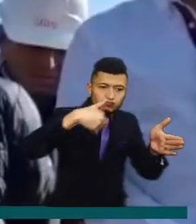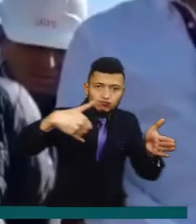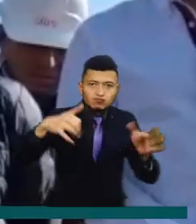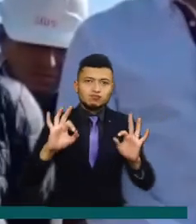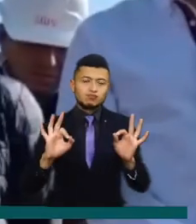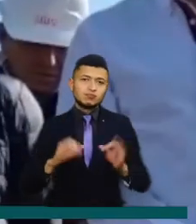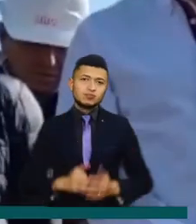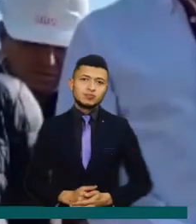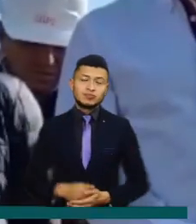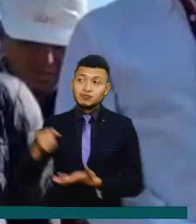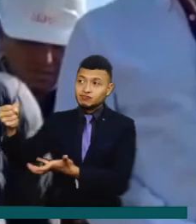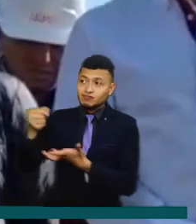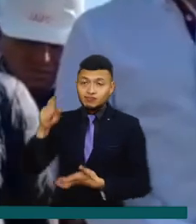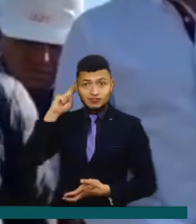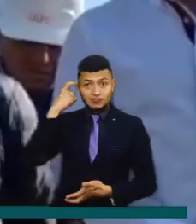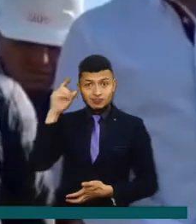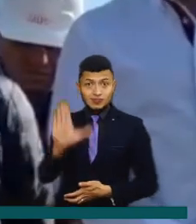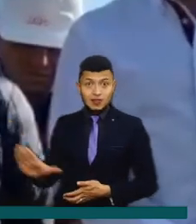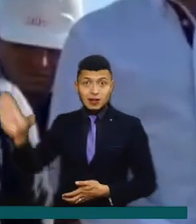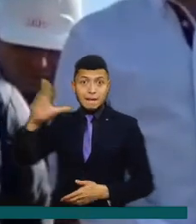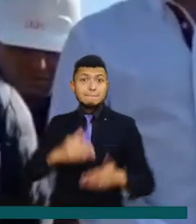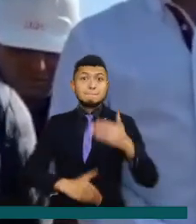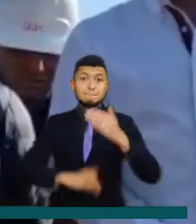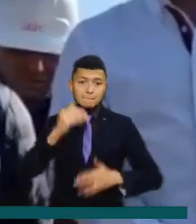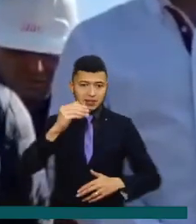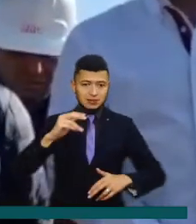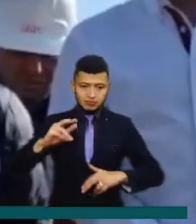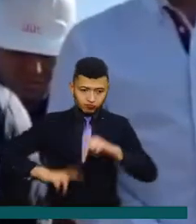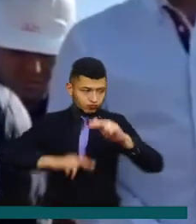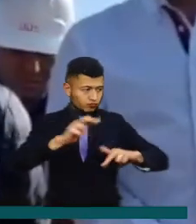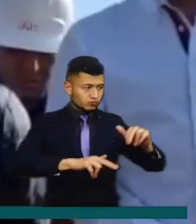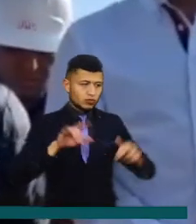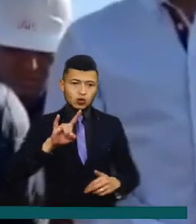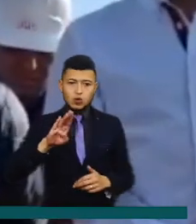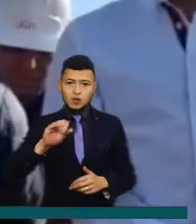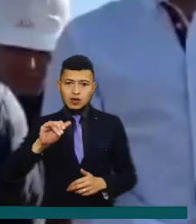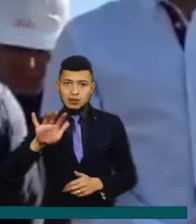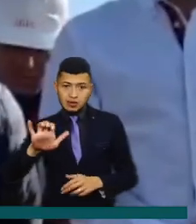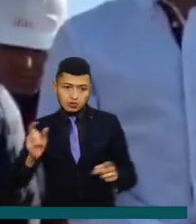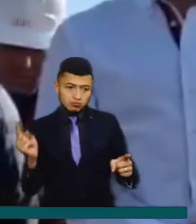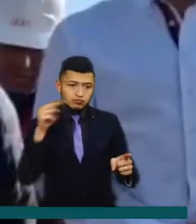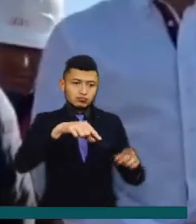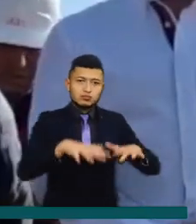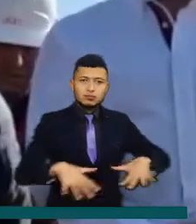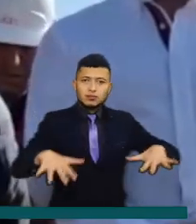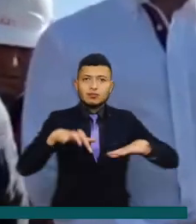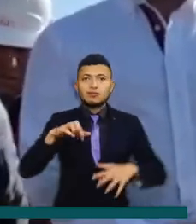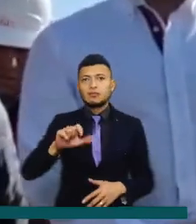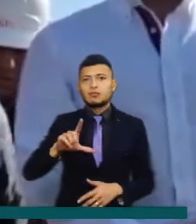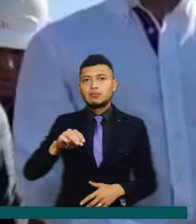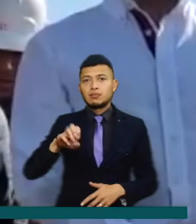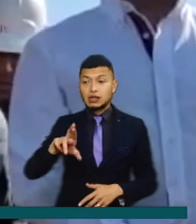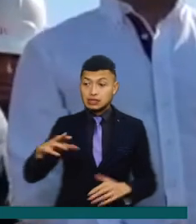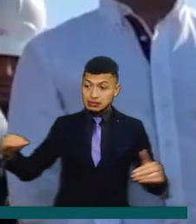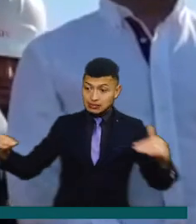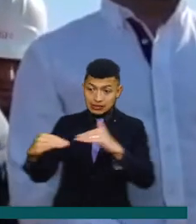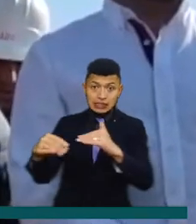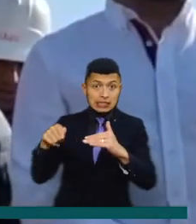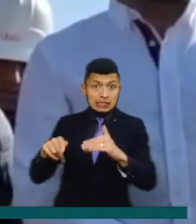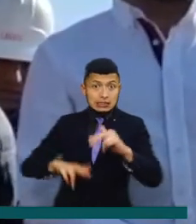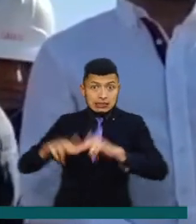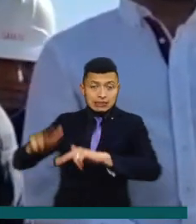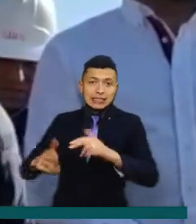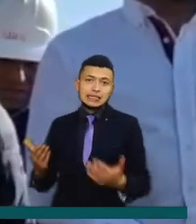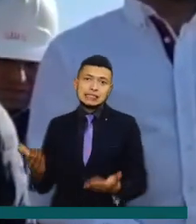los recursos de la gobernación el tramo que se va a iniciar desde Ubaté hacia acá para empalmar esta vía que, insisto, no solo nos va